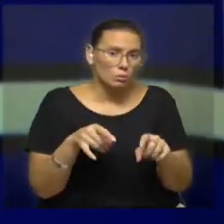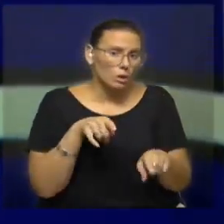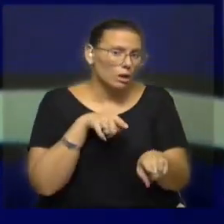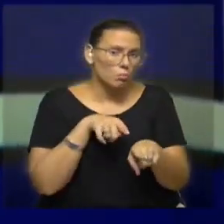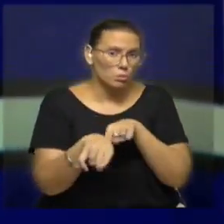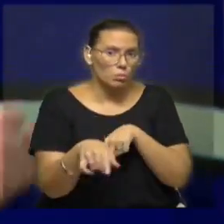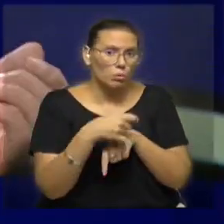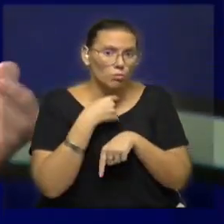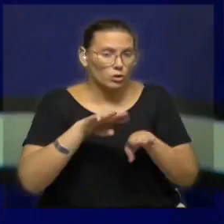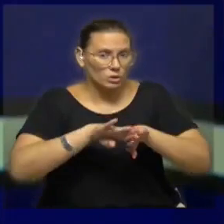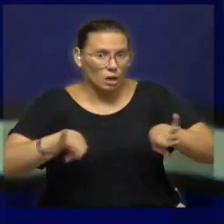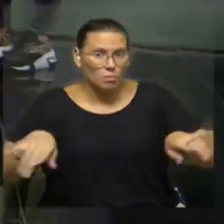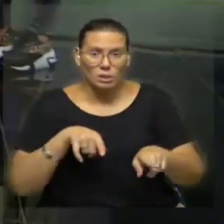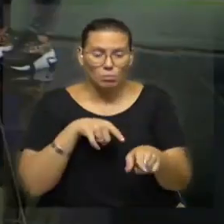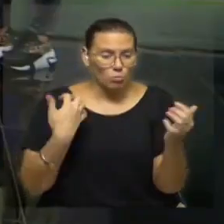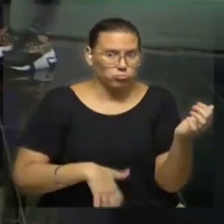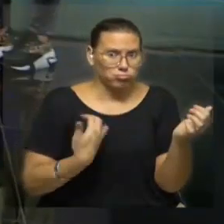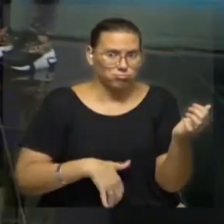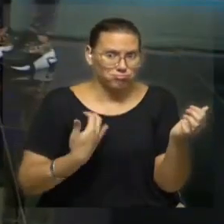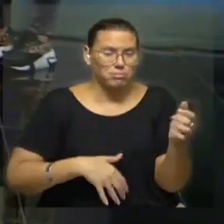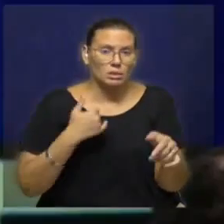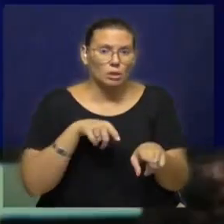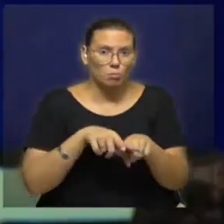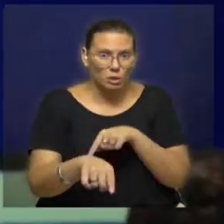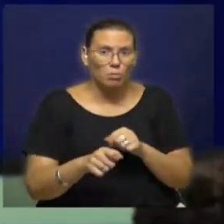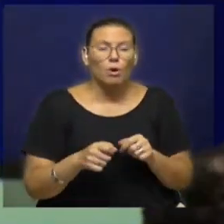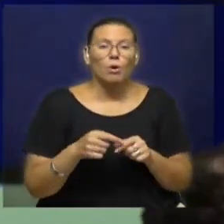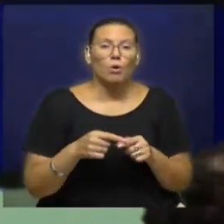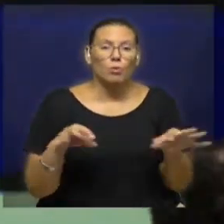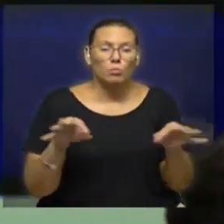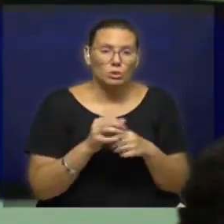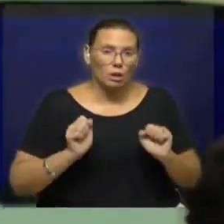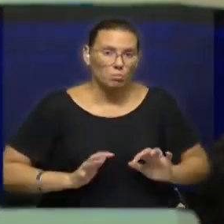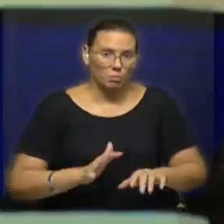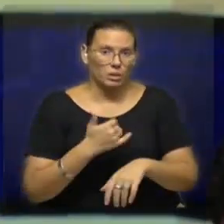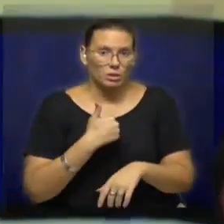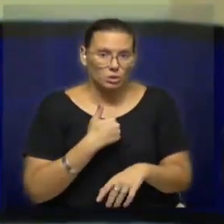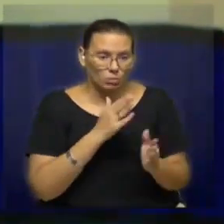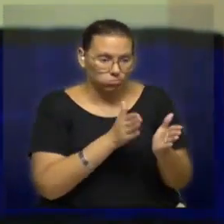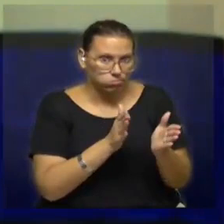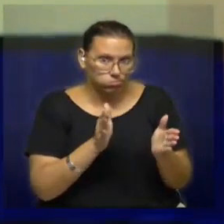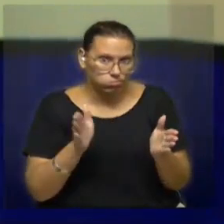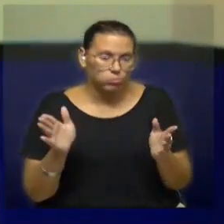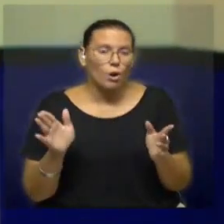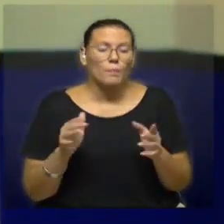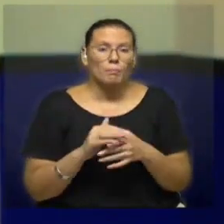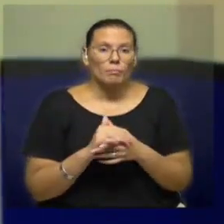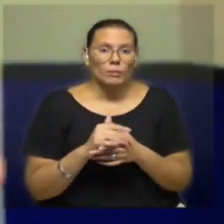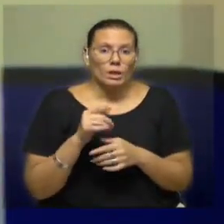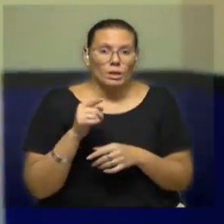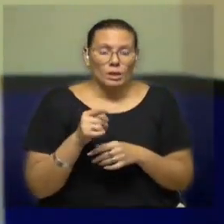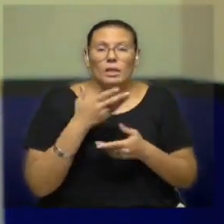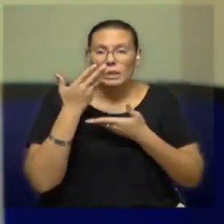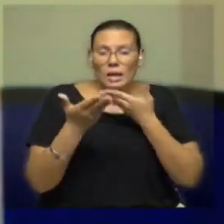la voz separada, pero nosotros tocando en vivo, con pistas que preparé yo con los metrónomos y cuentas. Y en este